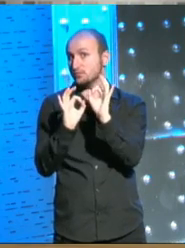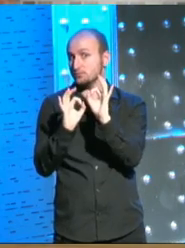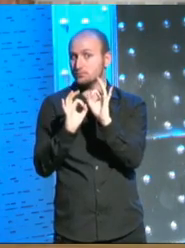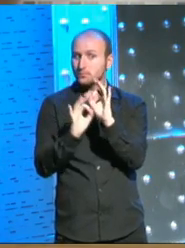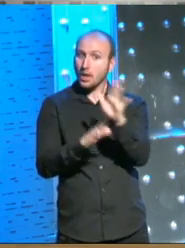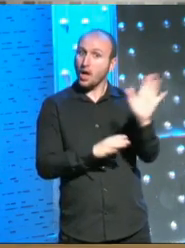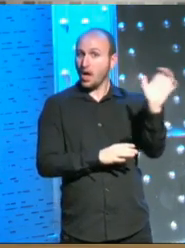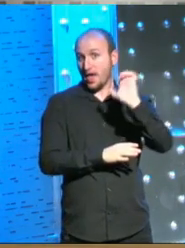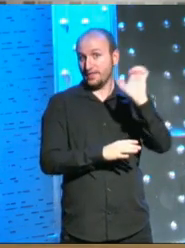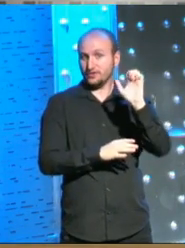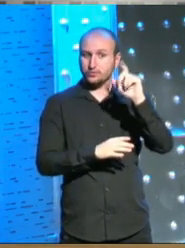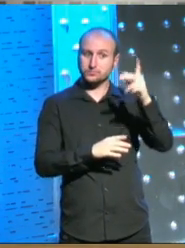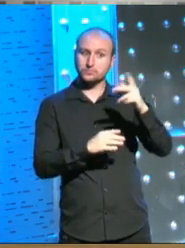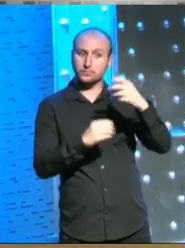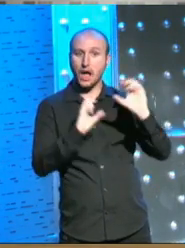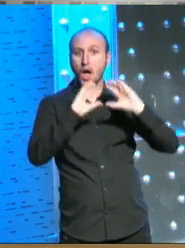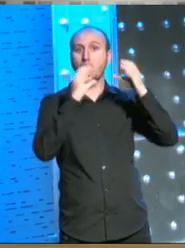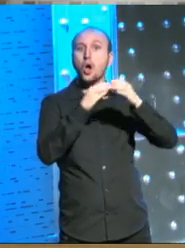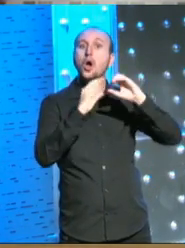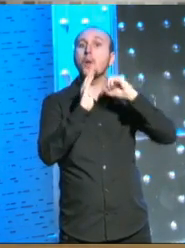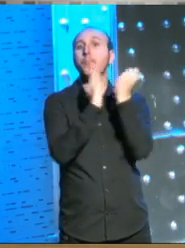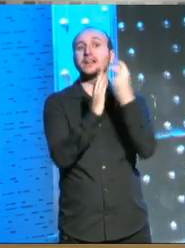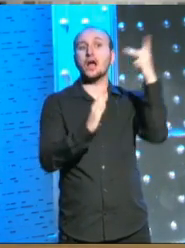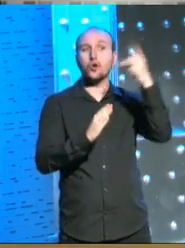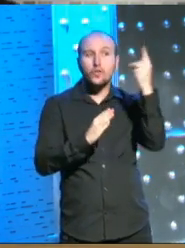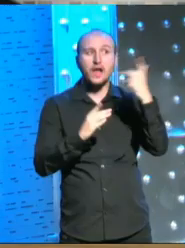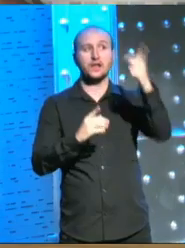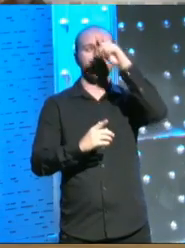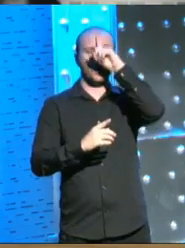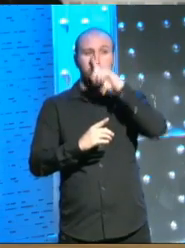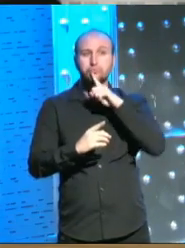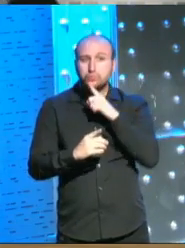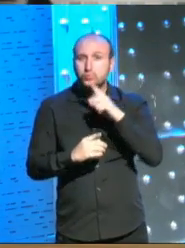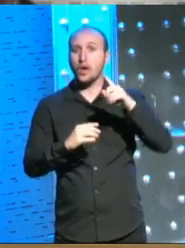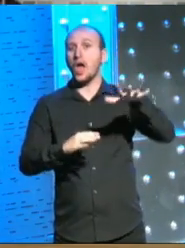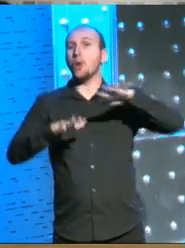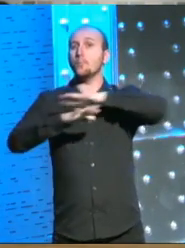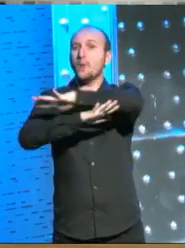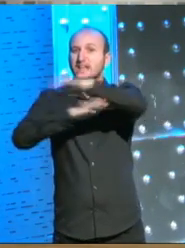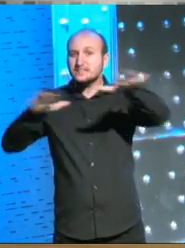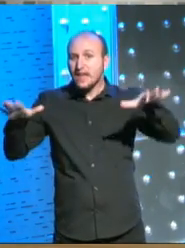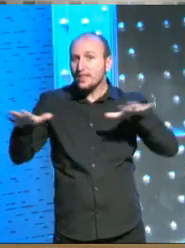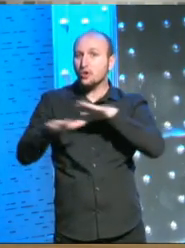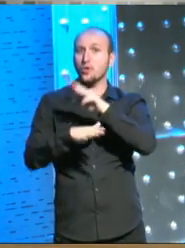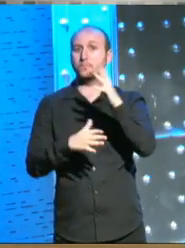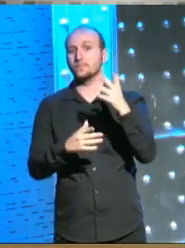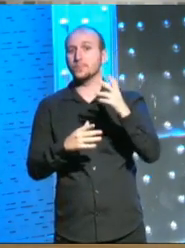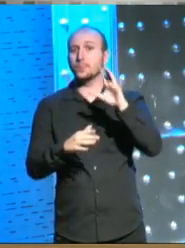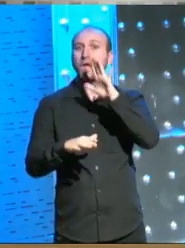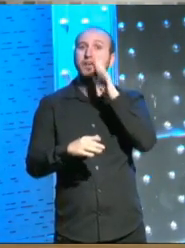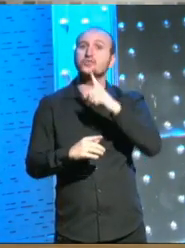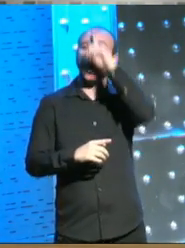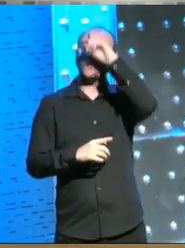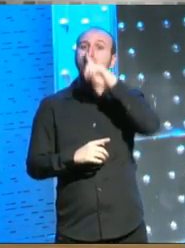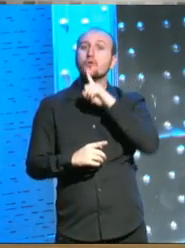Edison a la Kodak le podía haber encargado cualquier formato, apaisado, le encarga un formato